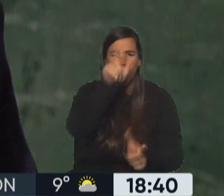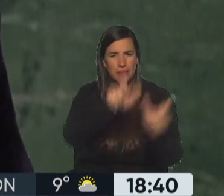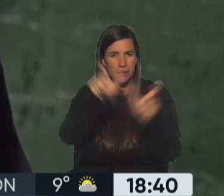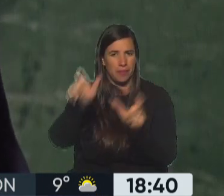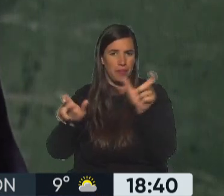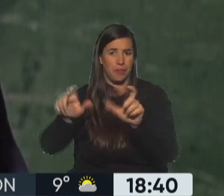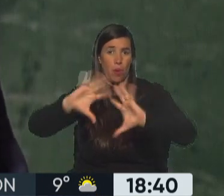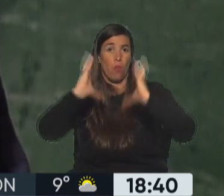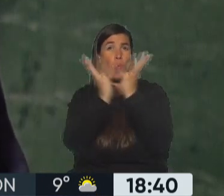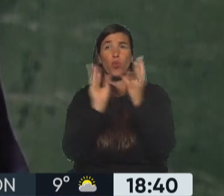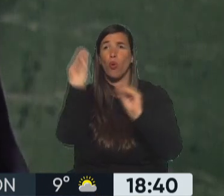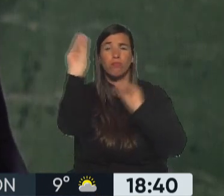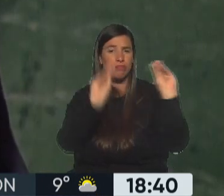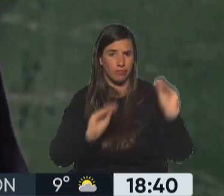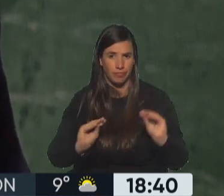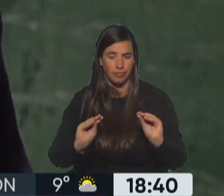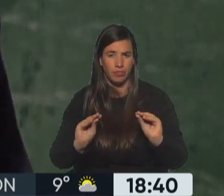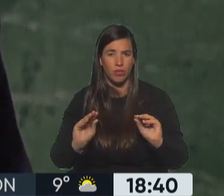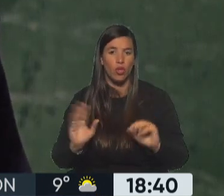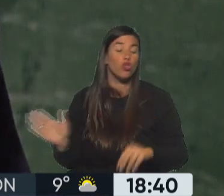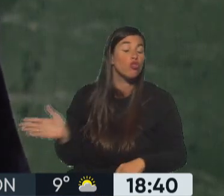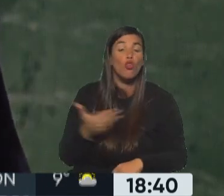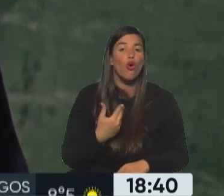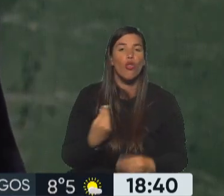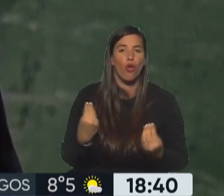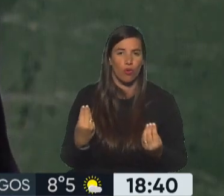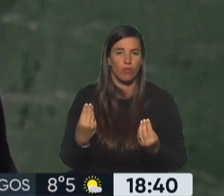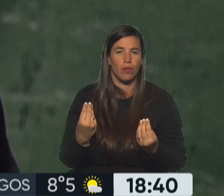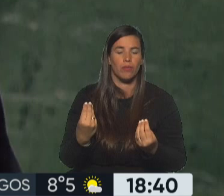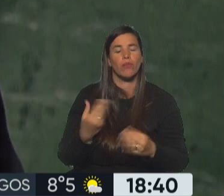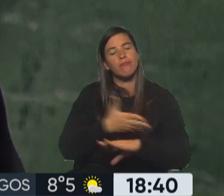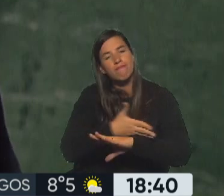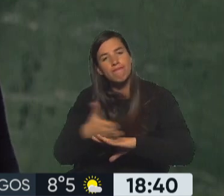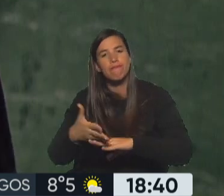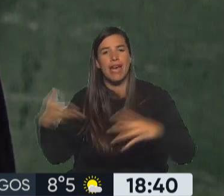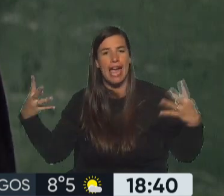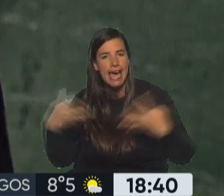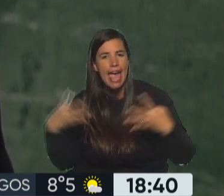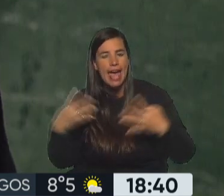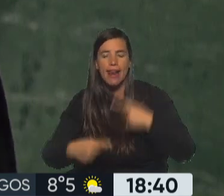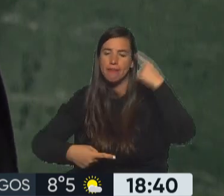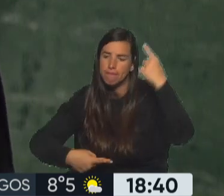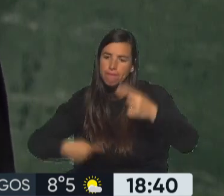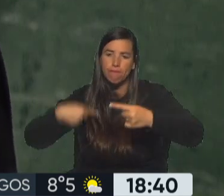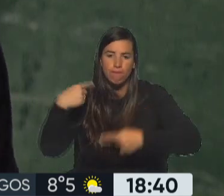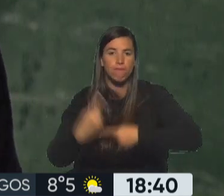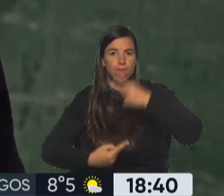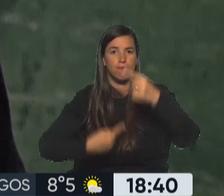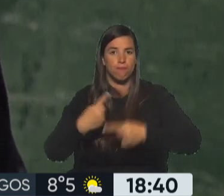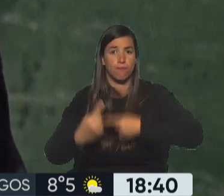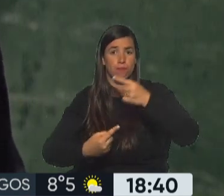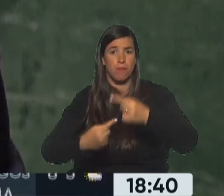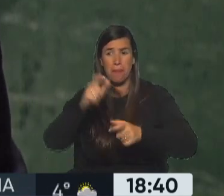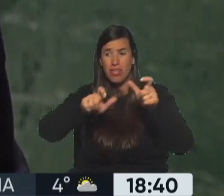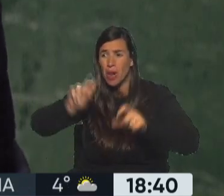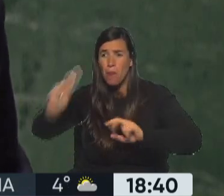planeta. Todo sucede mientras una guerra se prolonga, llevándose consigo más vidas humanas